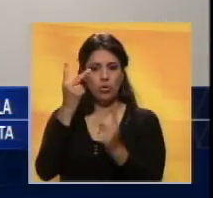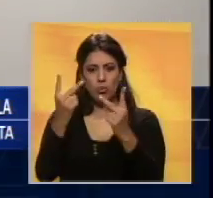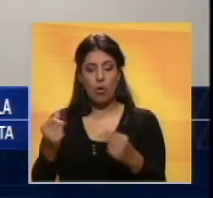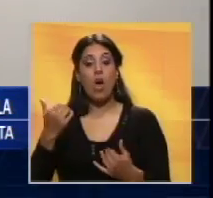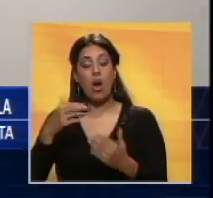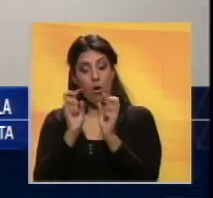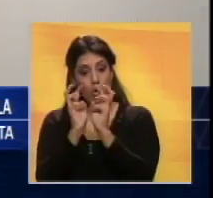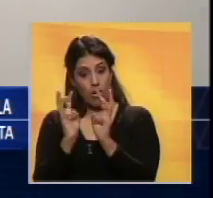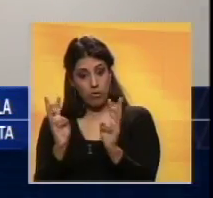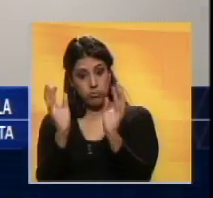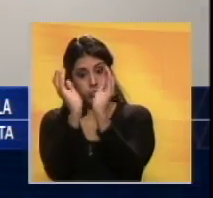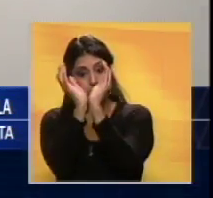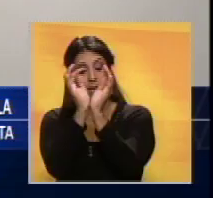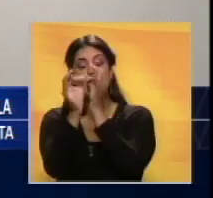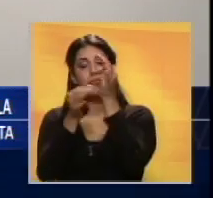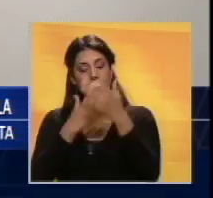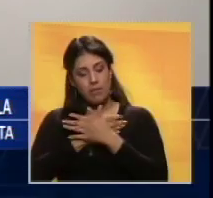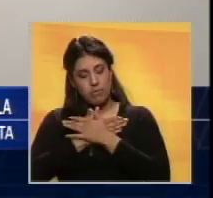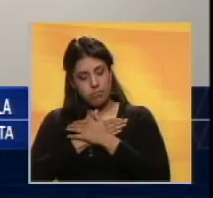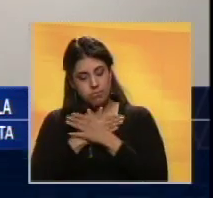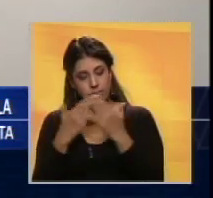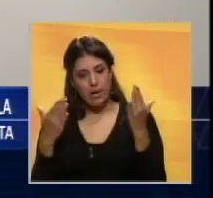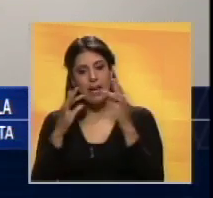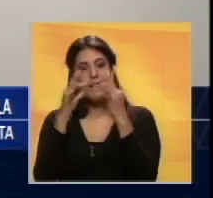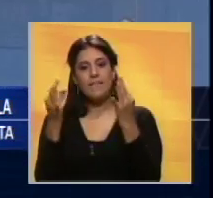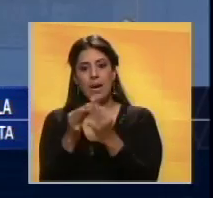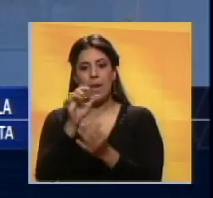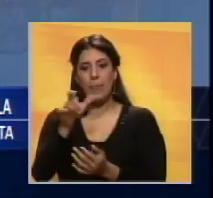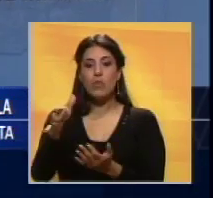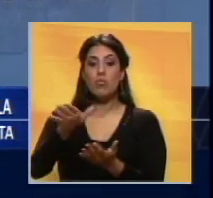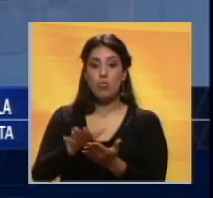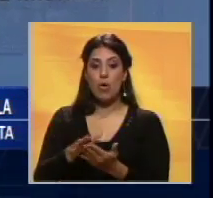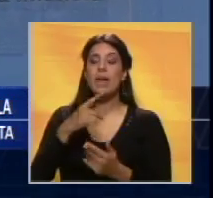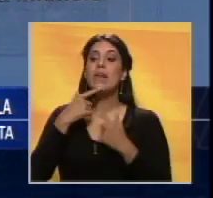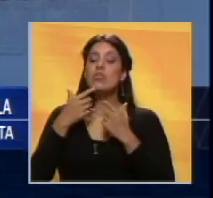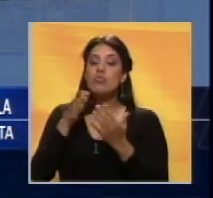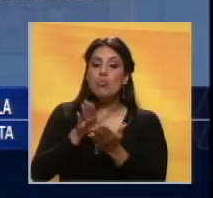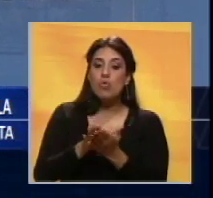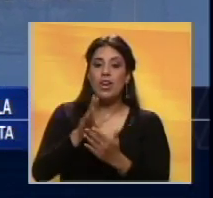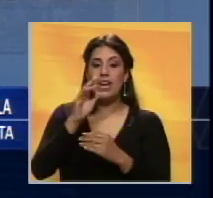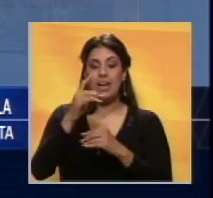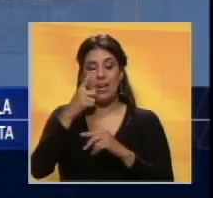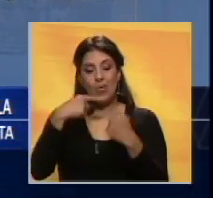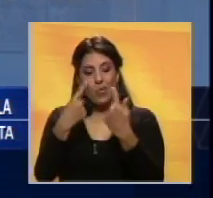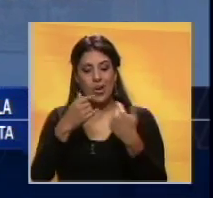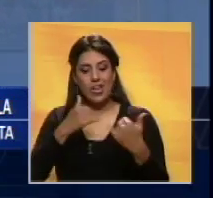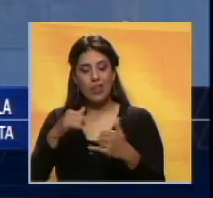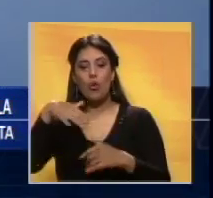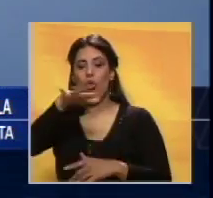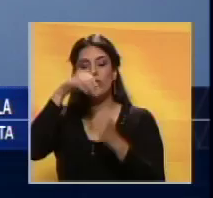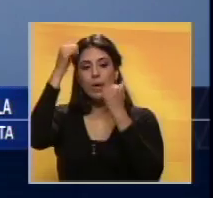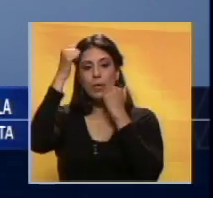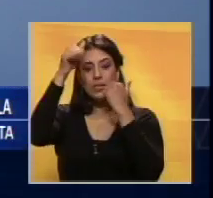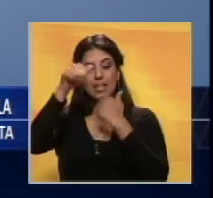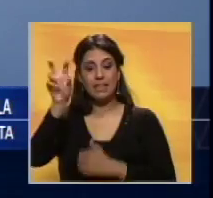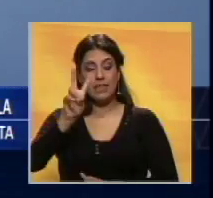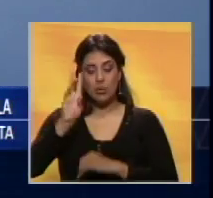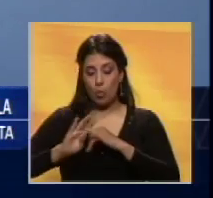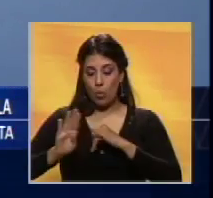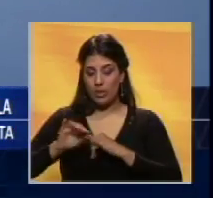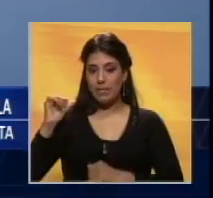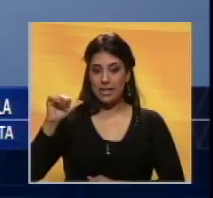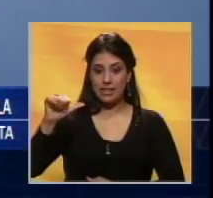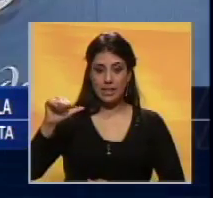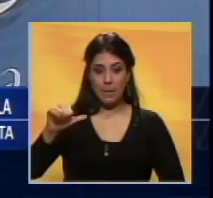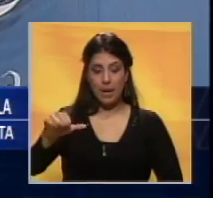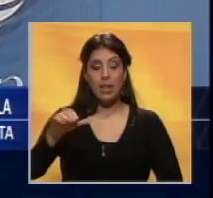misiva, UNICEF se solidariza con las familias de las víctimas que han perdido su vida en los acontecimientos registrados en Venezuela en las últimas